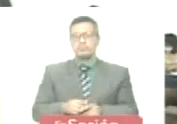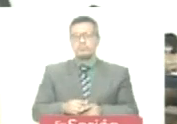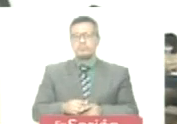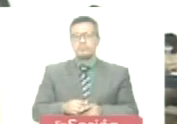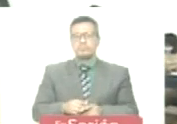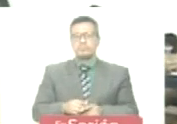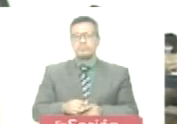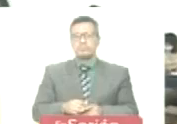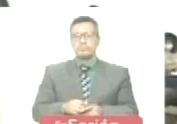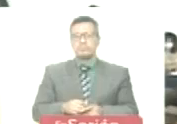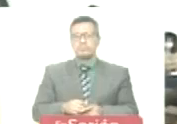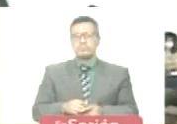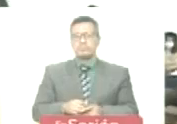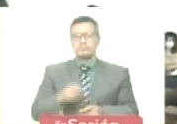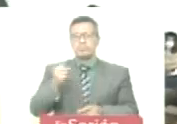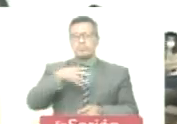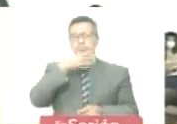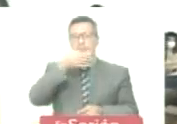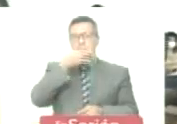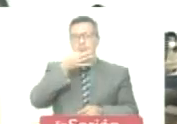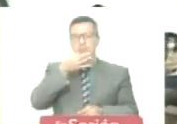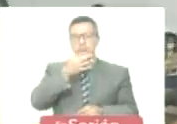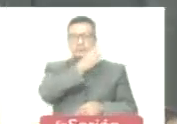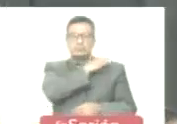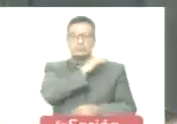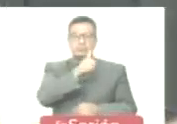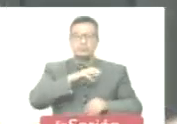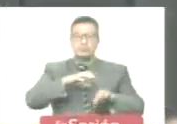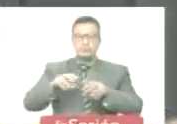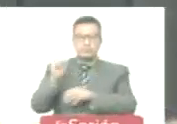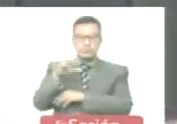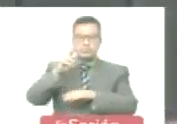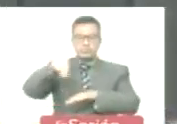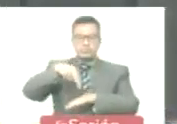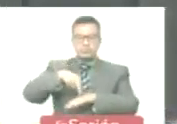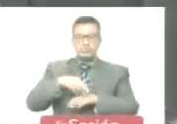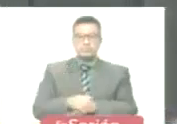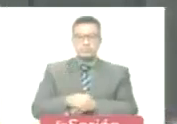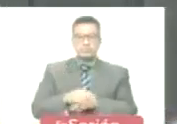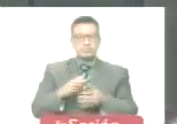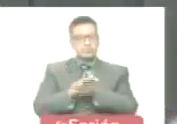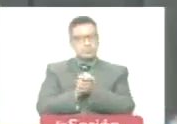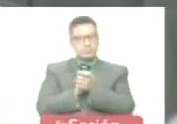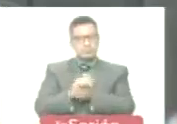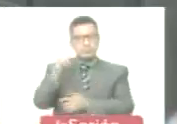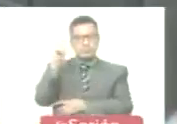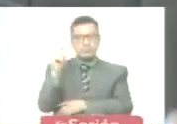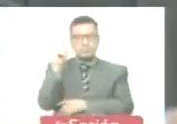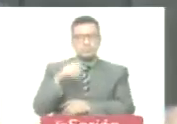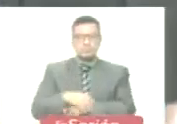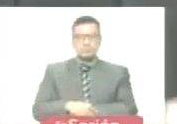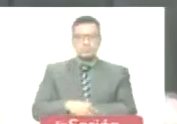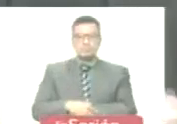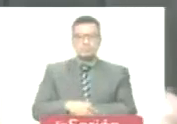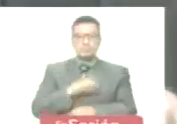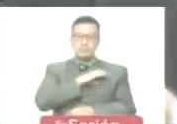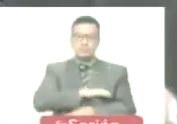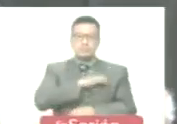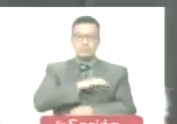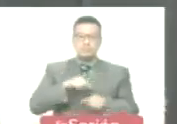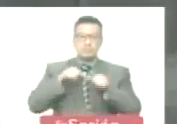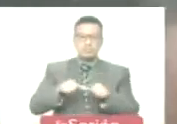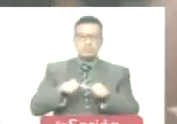El derecho de palabra. Junta Directiva de la Asamblea Nacional y demás colegas diputados. La Comisión